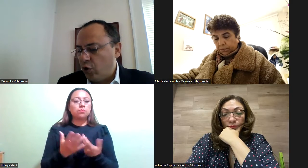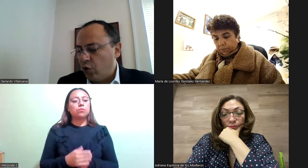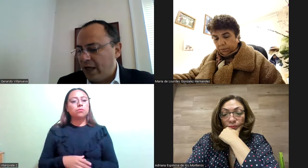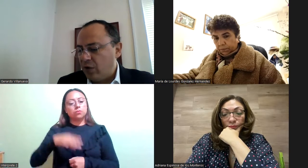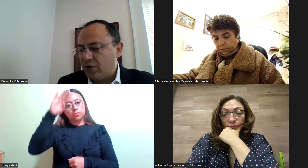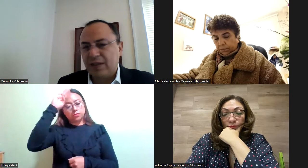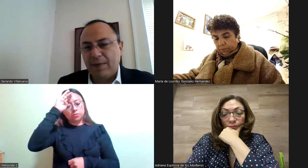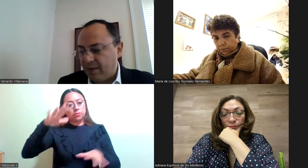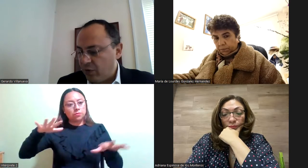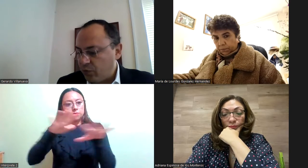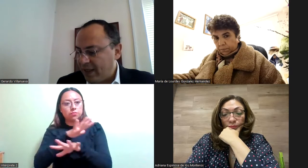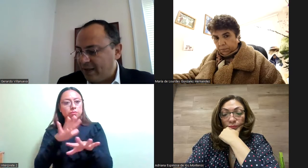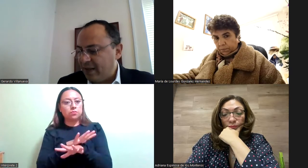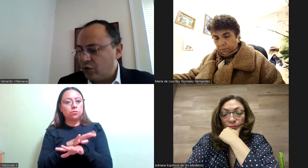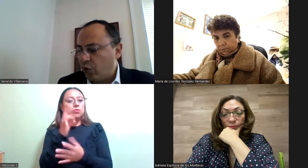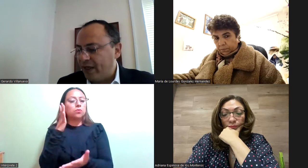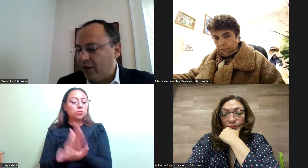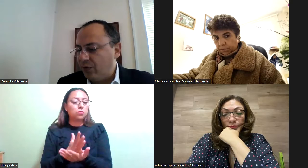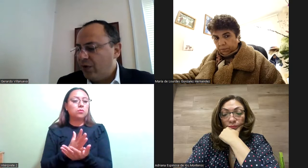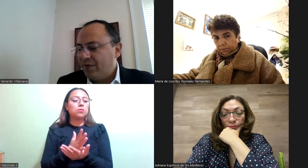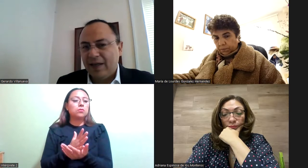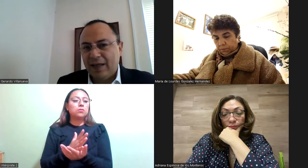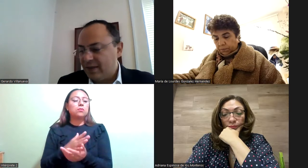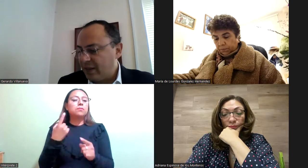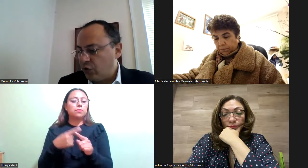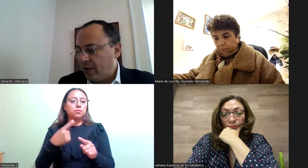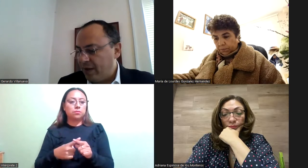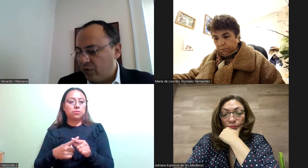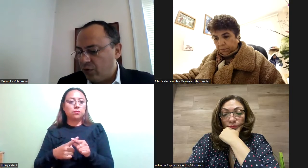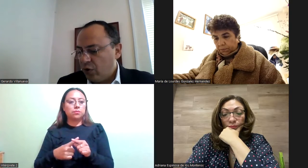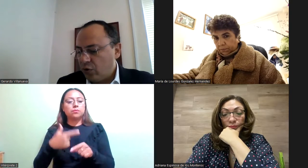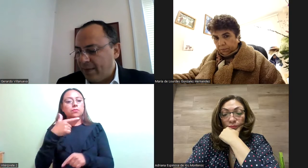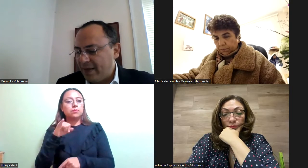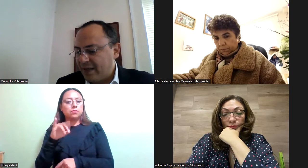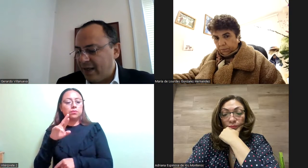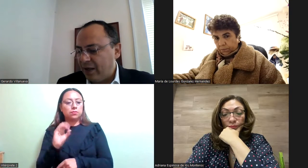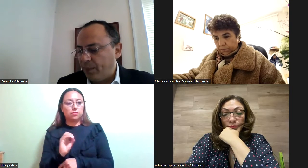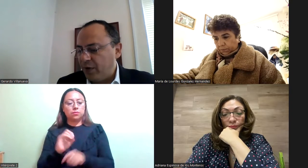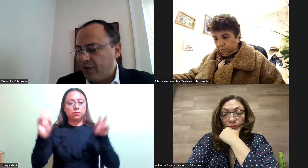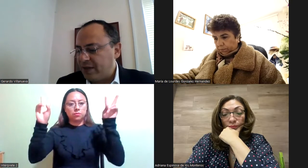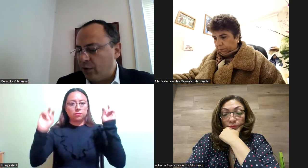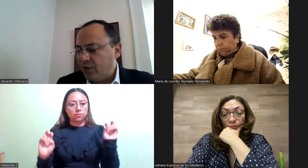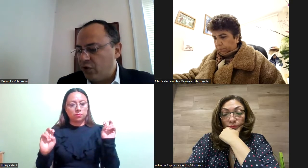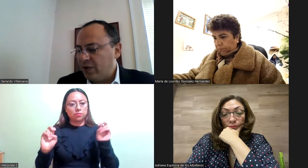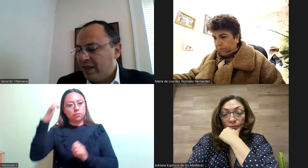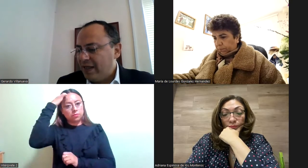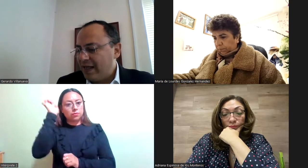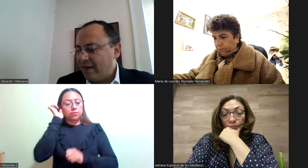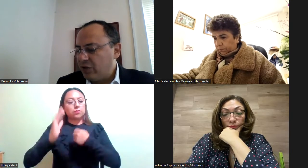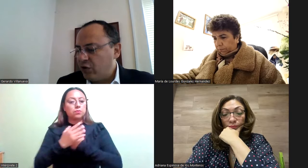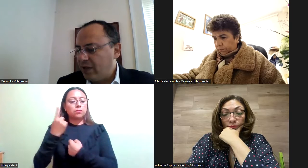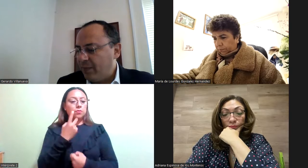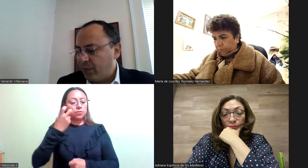impacten solo a los establecimientos mercantiles con giro de estacionamiento, toda vez que, en opinión de esta comisión,